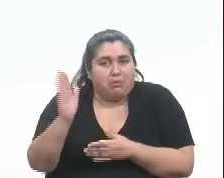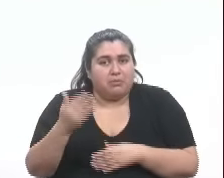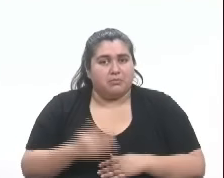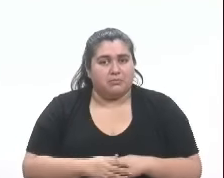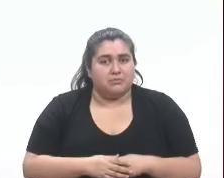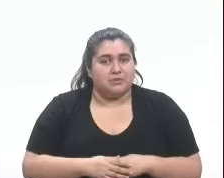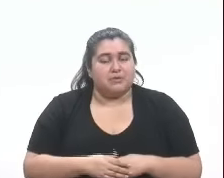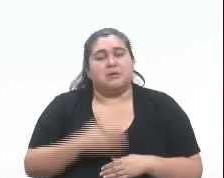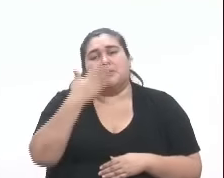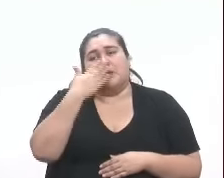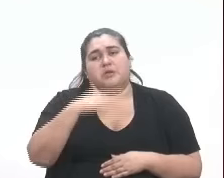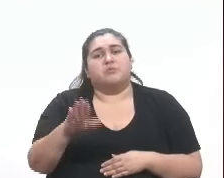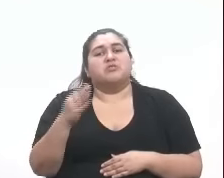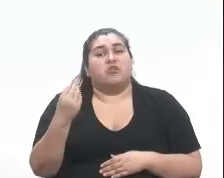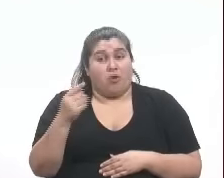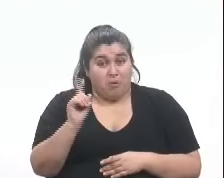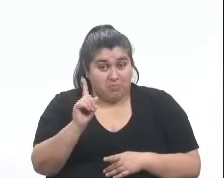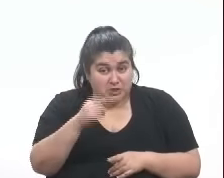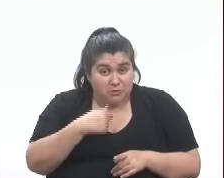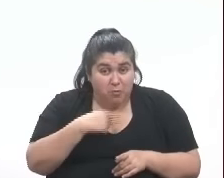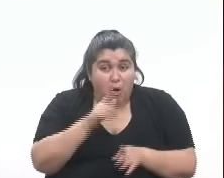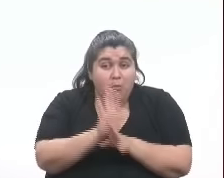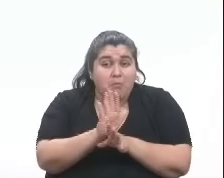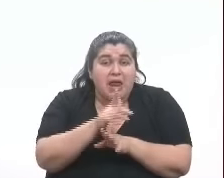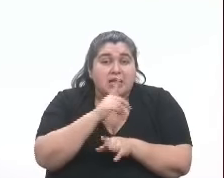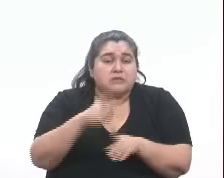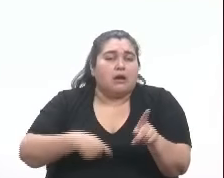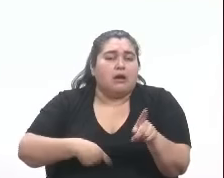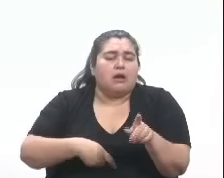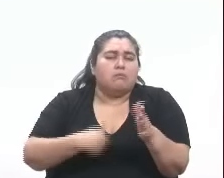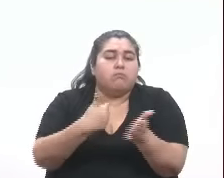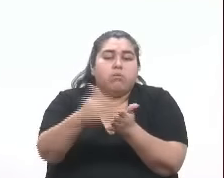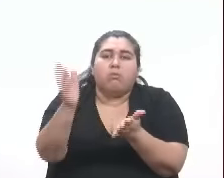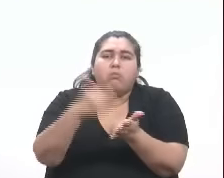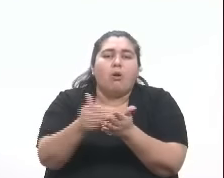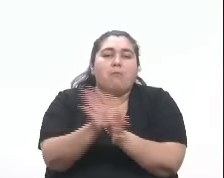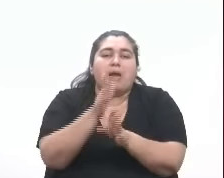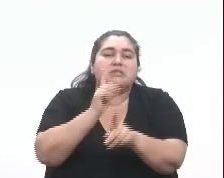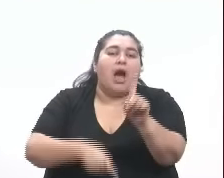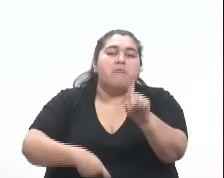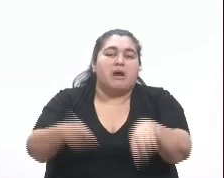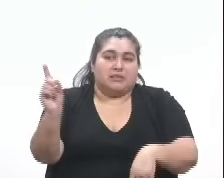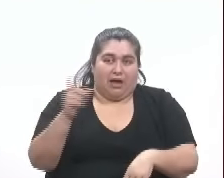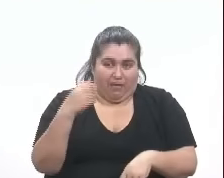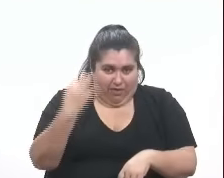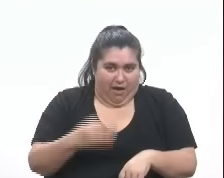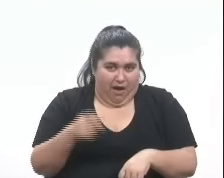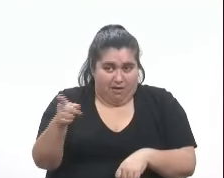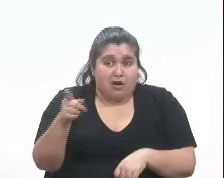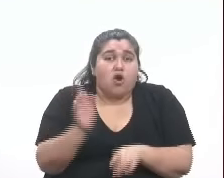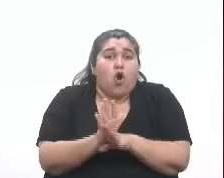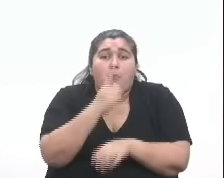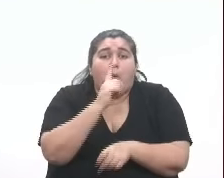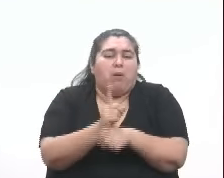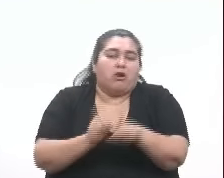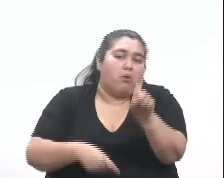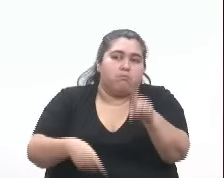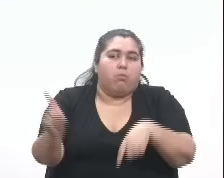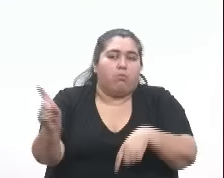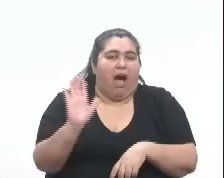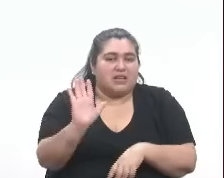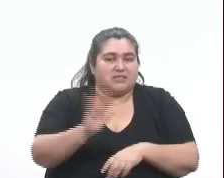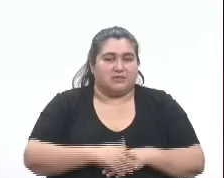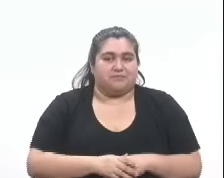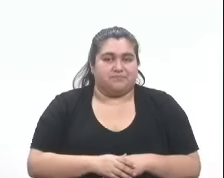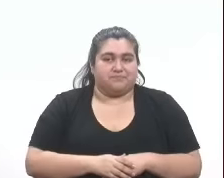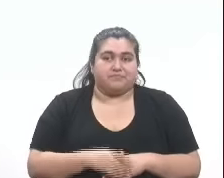¿vieron cómo se echa al perro a patadas? Bueno, por eso digo, le echaron como un perro. Y encima tenían que dejar bien